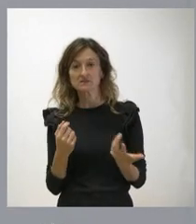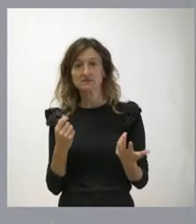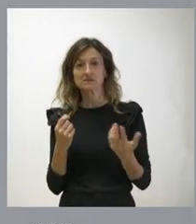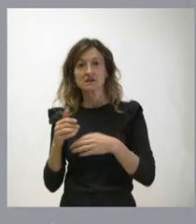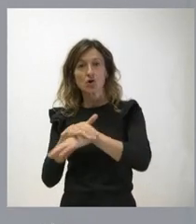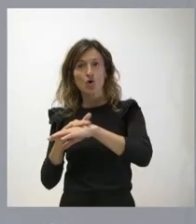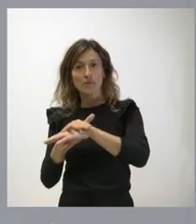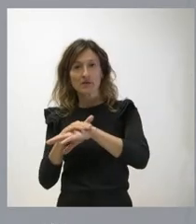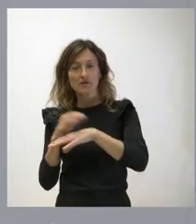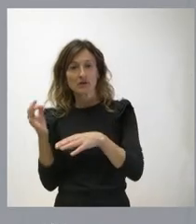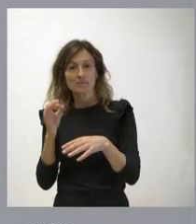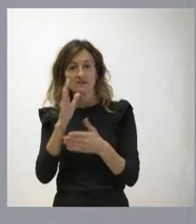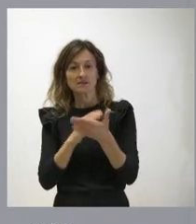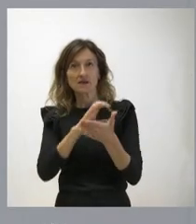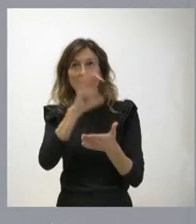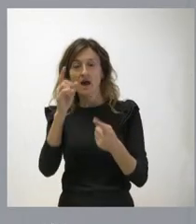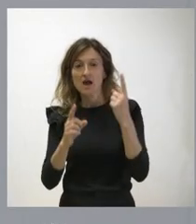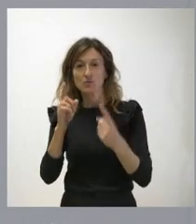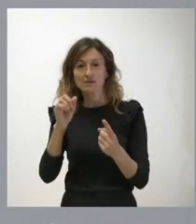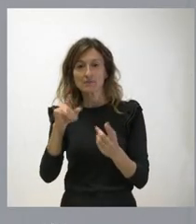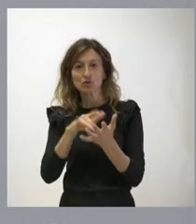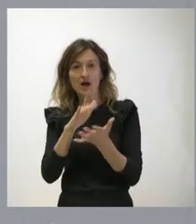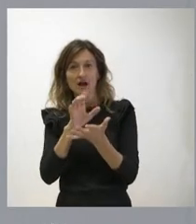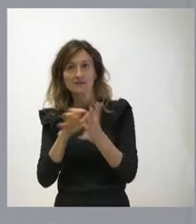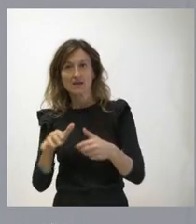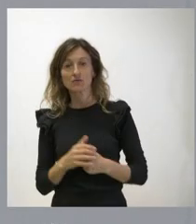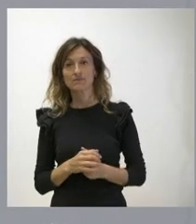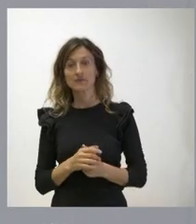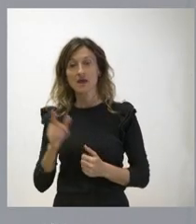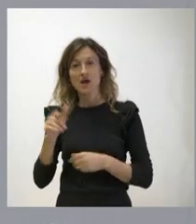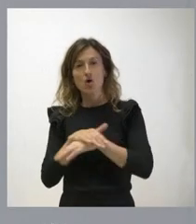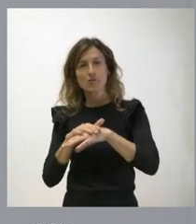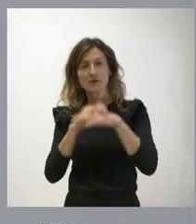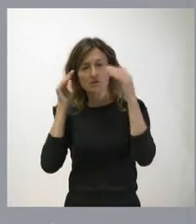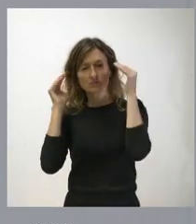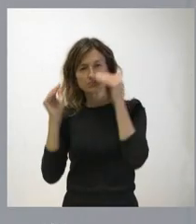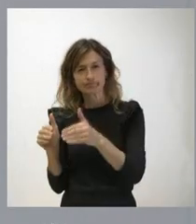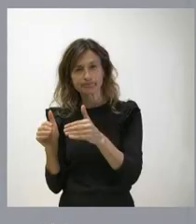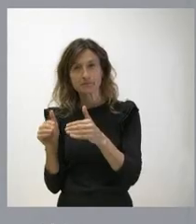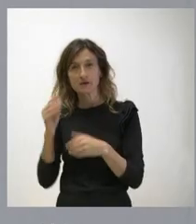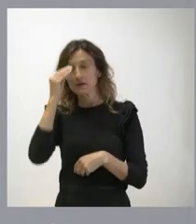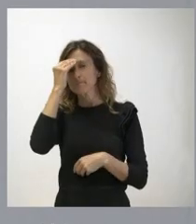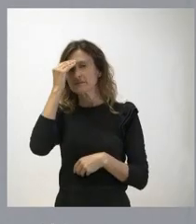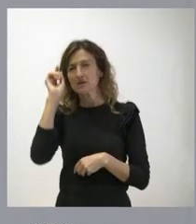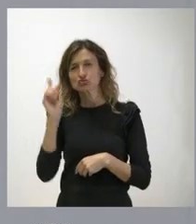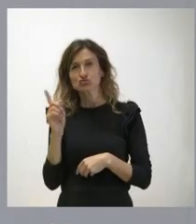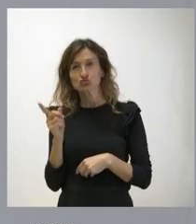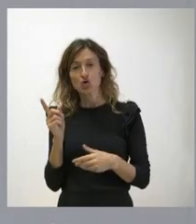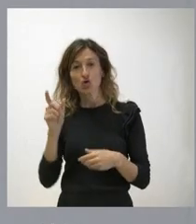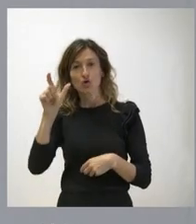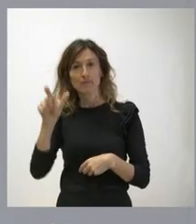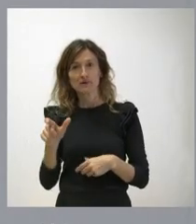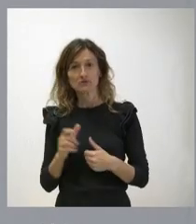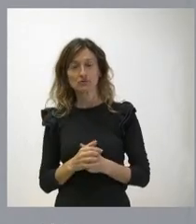pasando en algunas tomas de lo que pasa en Castilla y león Creo yo que tan centrado está el gobierno en pensar solo en quien